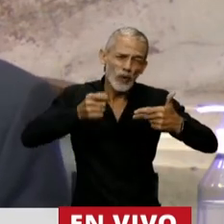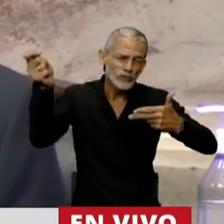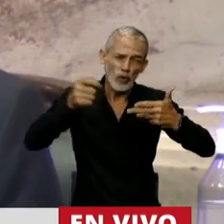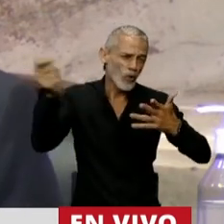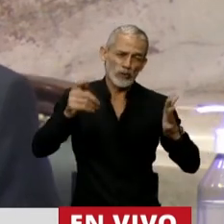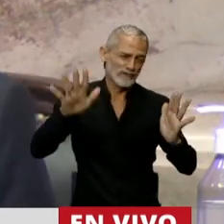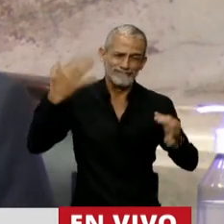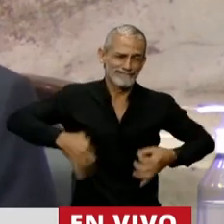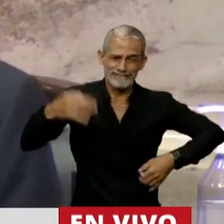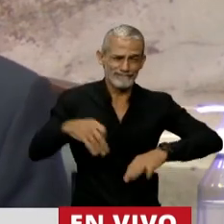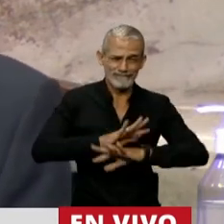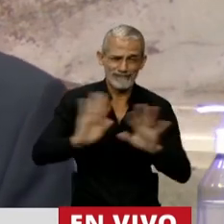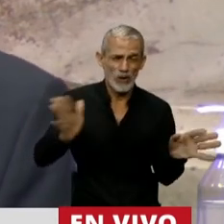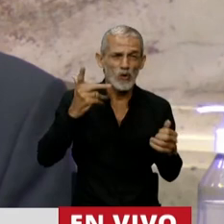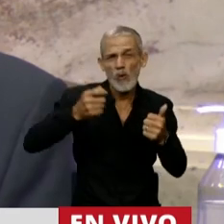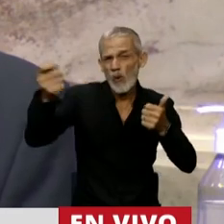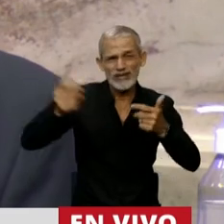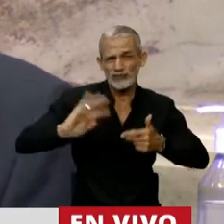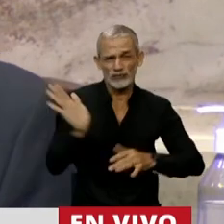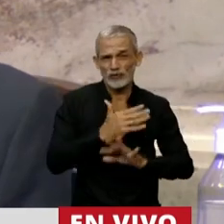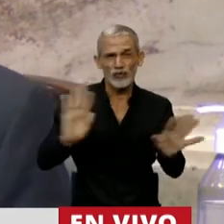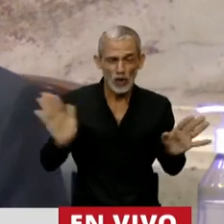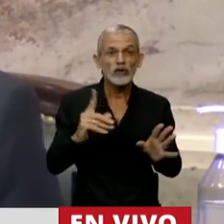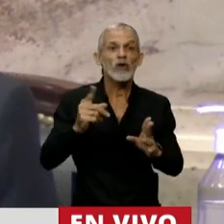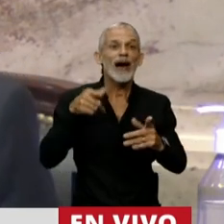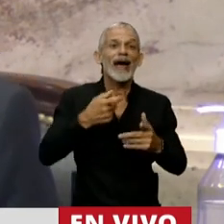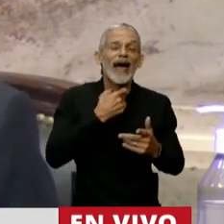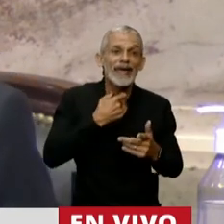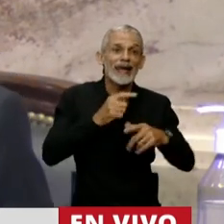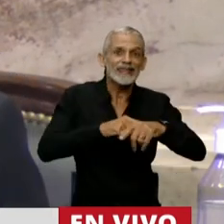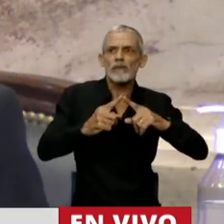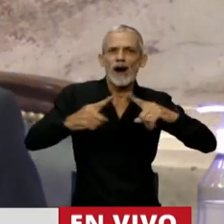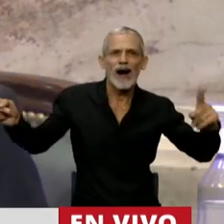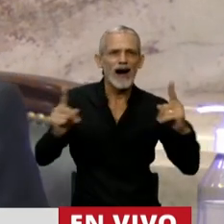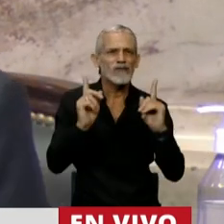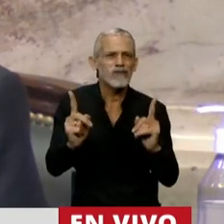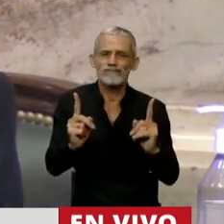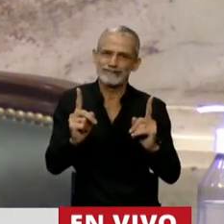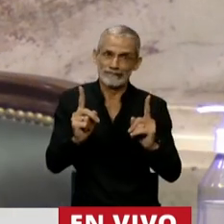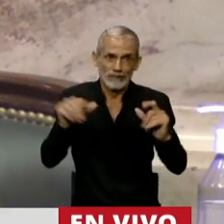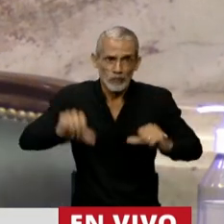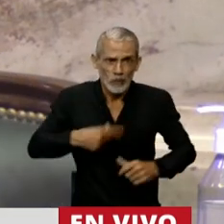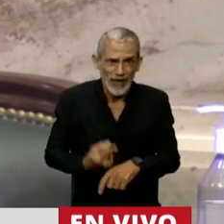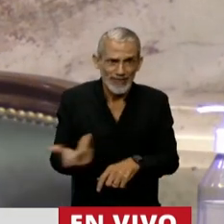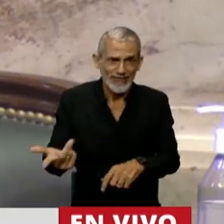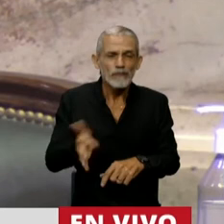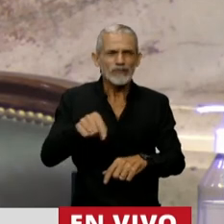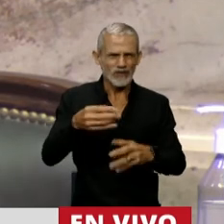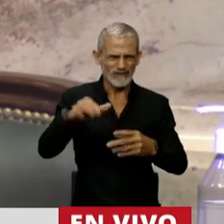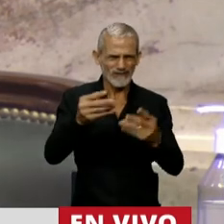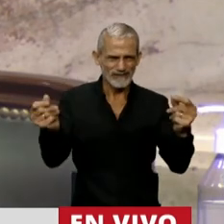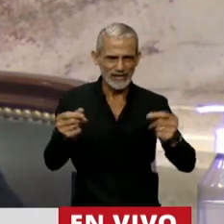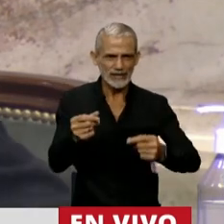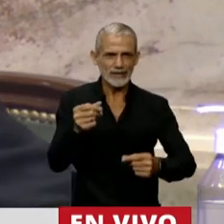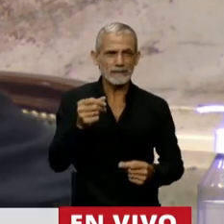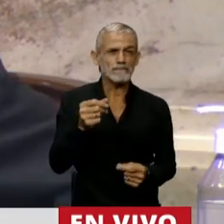va a terminar echando por tierra la pretendida sustentabilidad del sistema. Mire, presidente, y con esto termino,